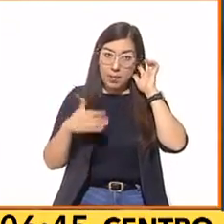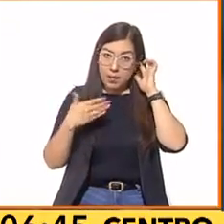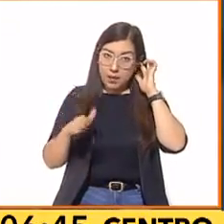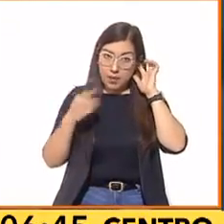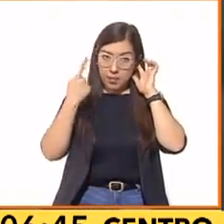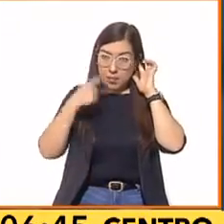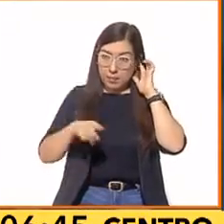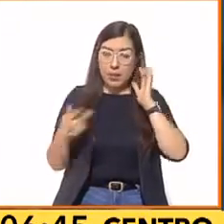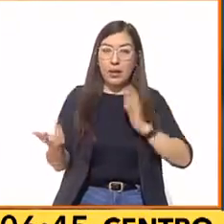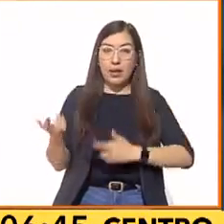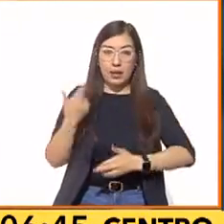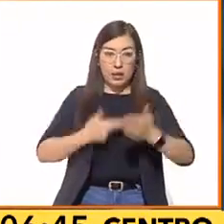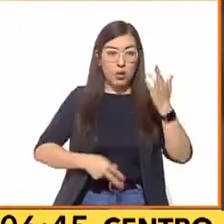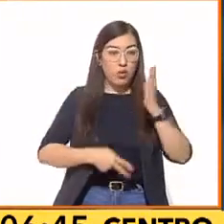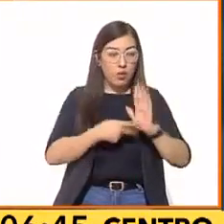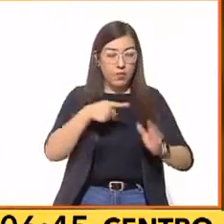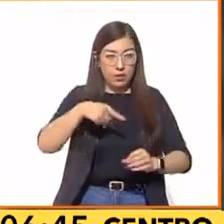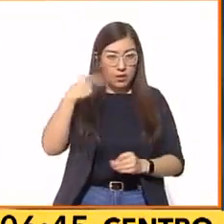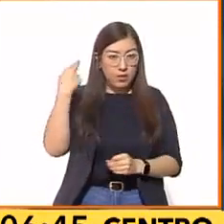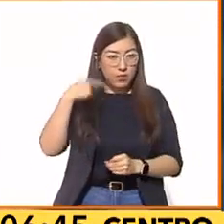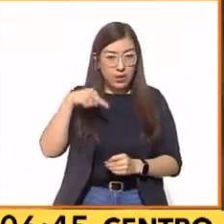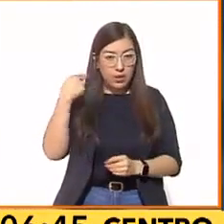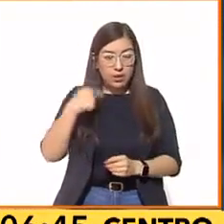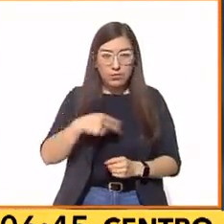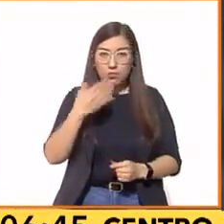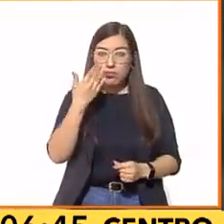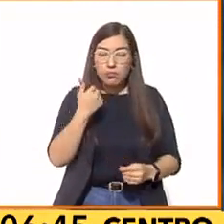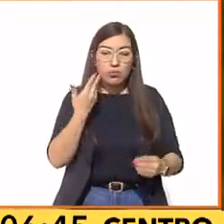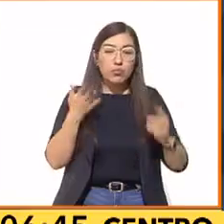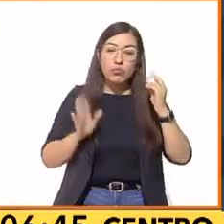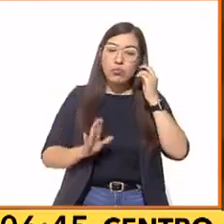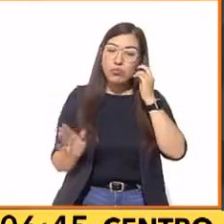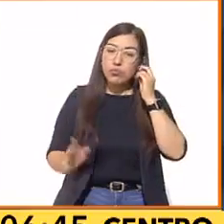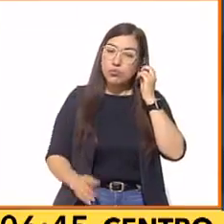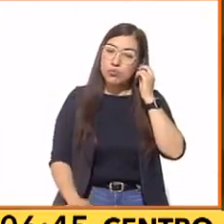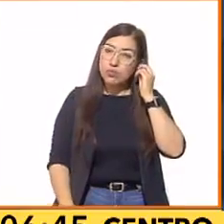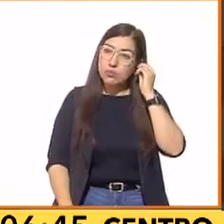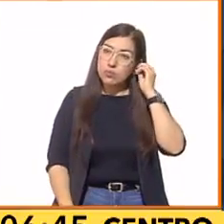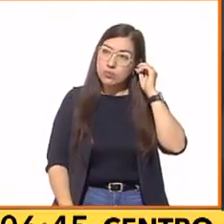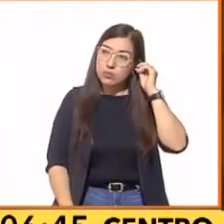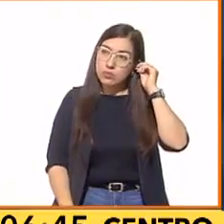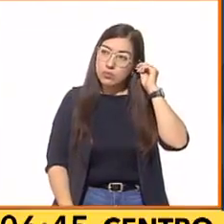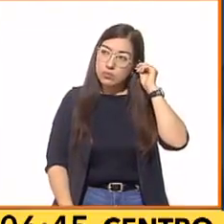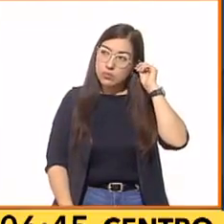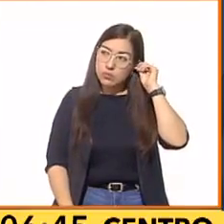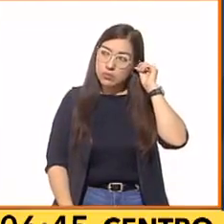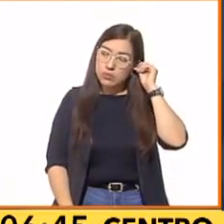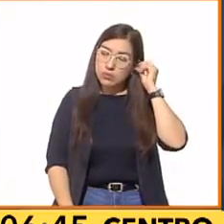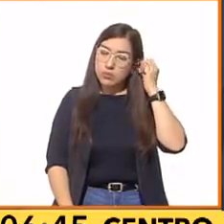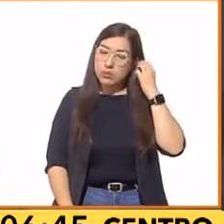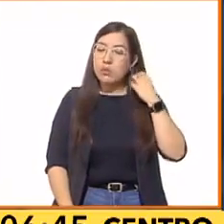Veracruz, porque no le quedaba de otra. La